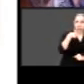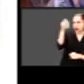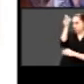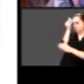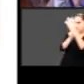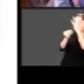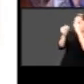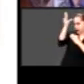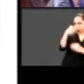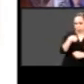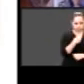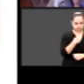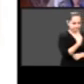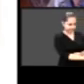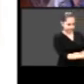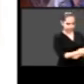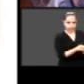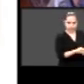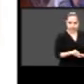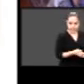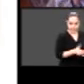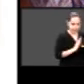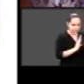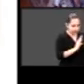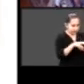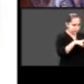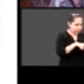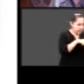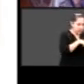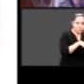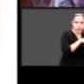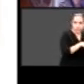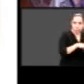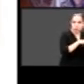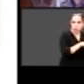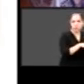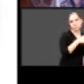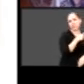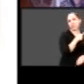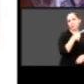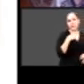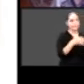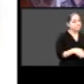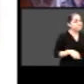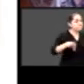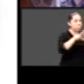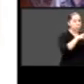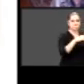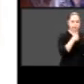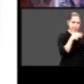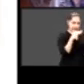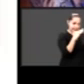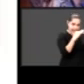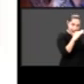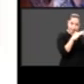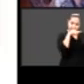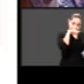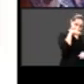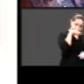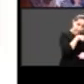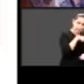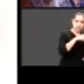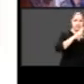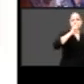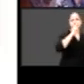cuidadores primarios de los niños para que desde la casa reciban esa educación inicial con el Estado de